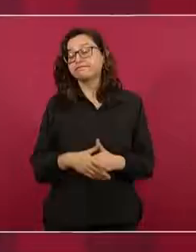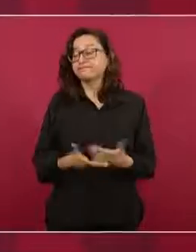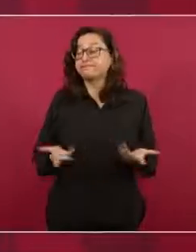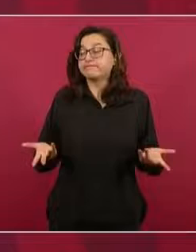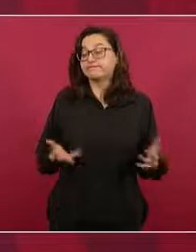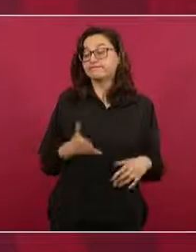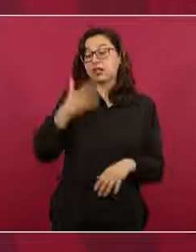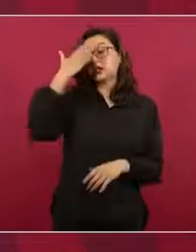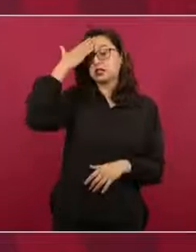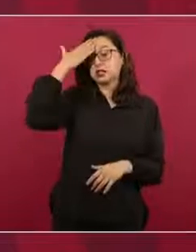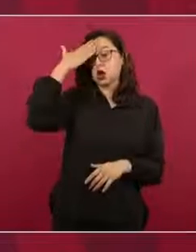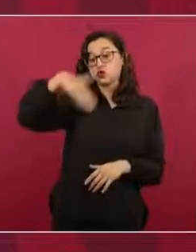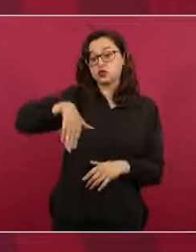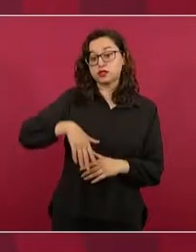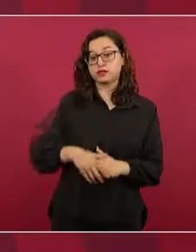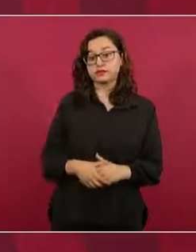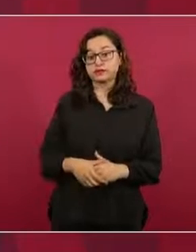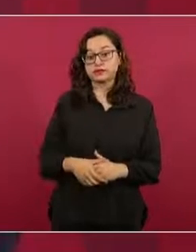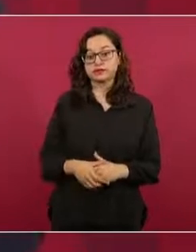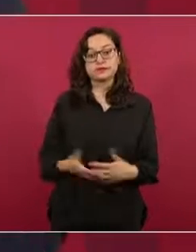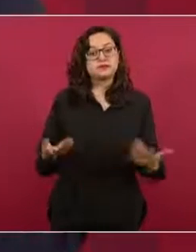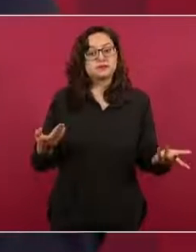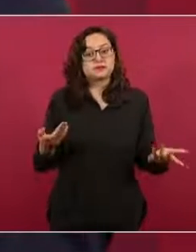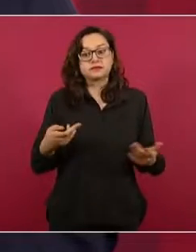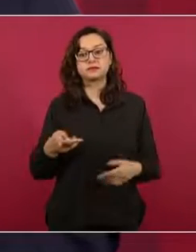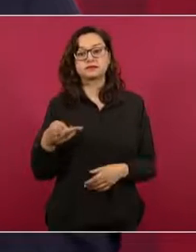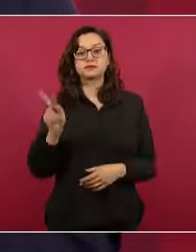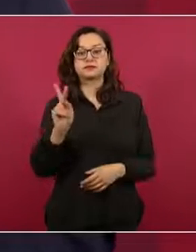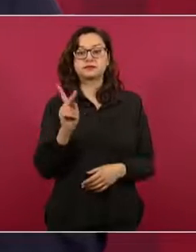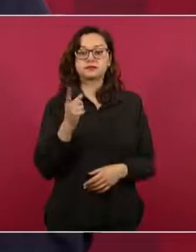nosotros venimos de un movimiento